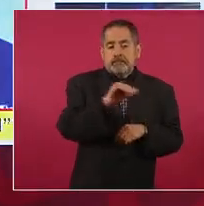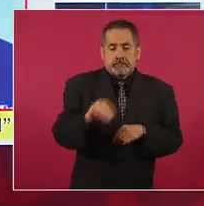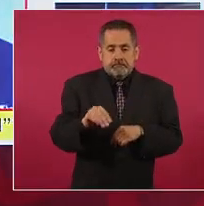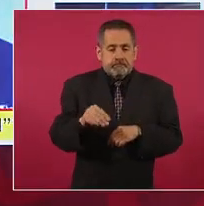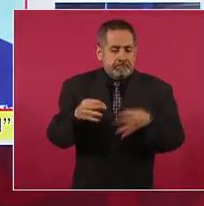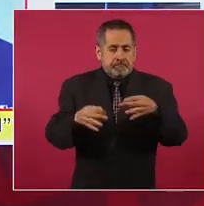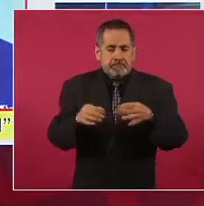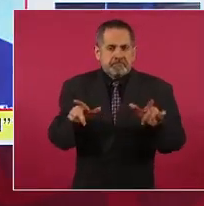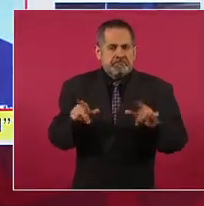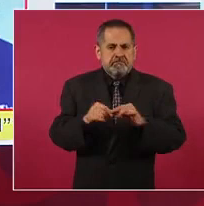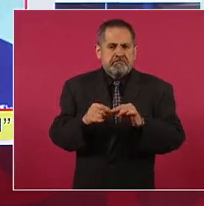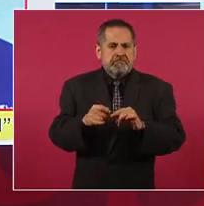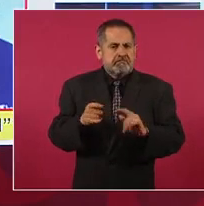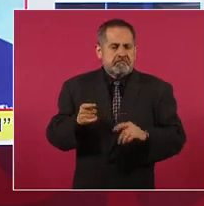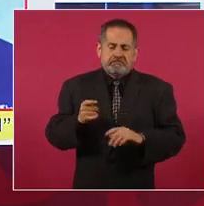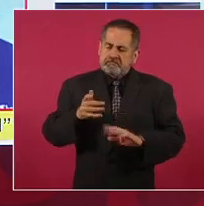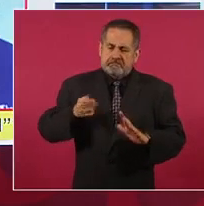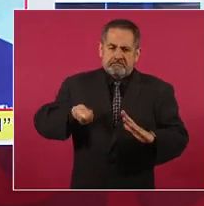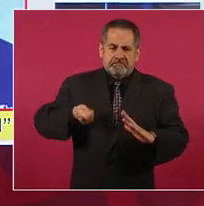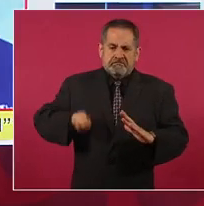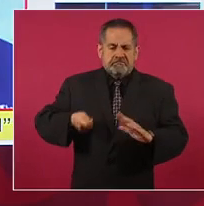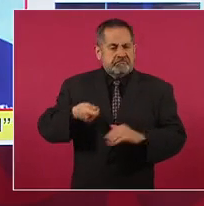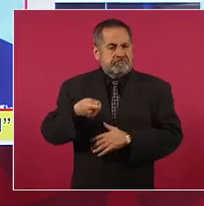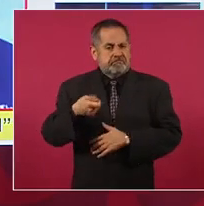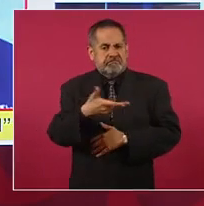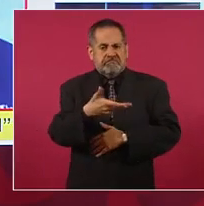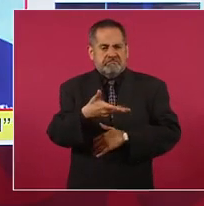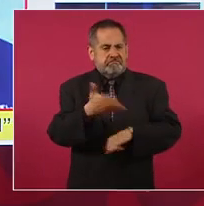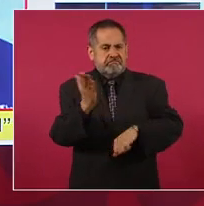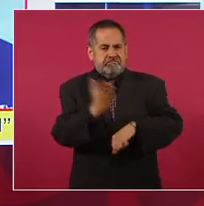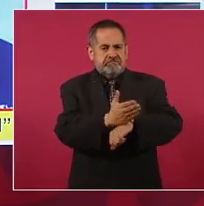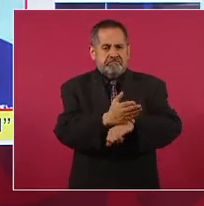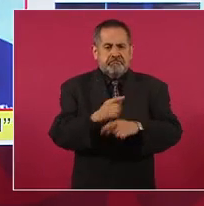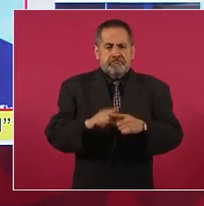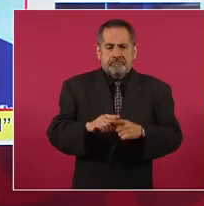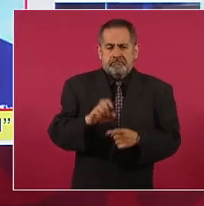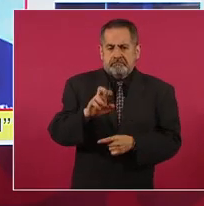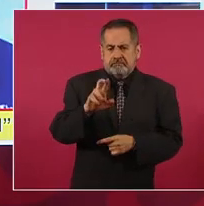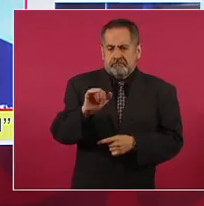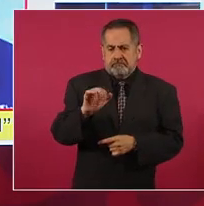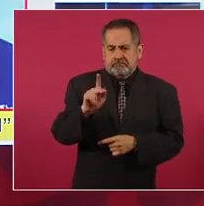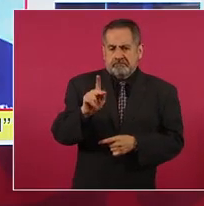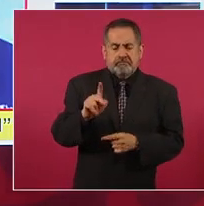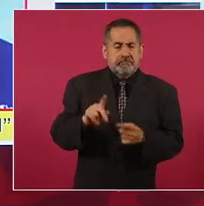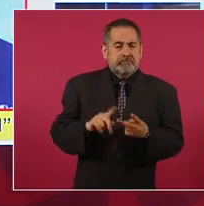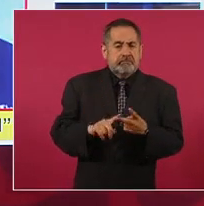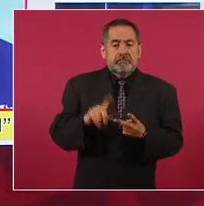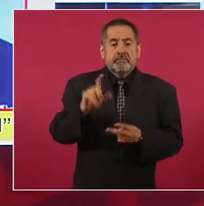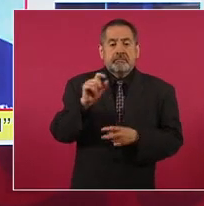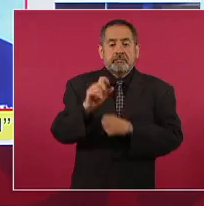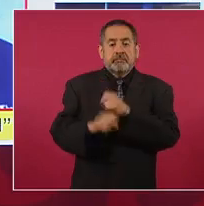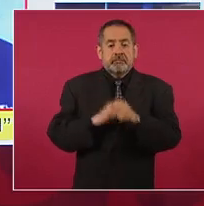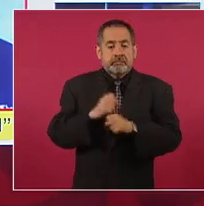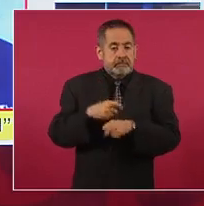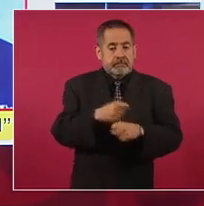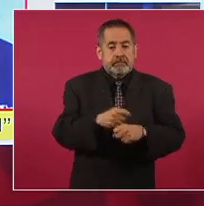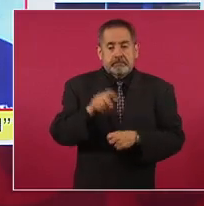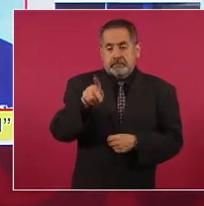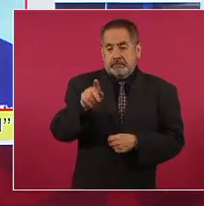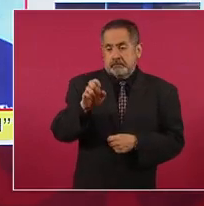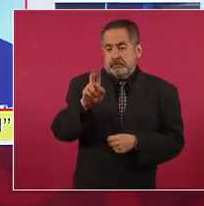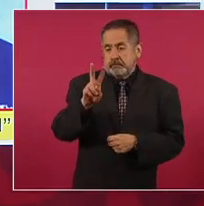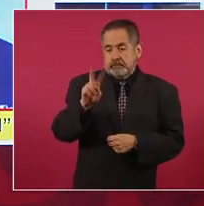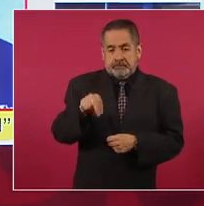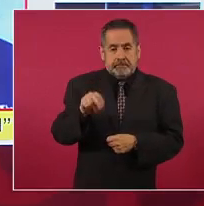abreviado fueron sentenciados Eric Eduardo N. a 20 años, Kevin N. a 20